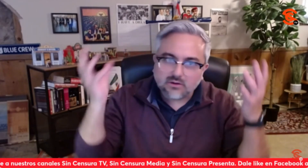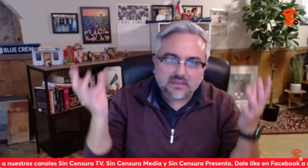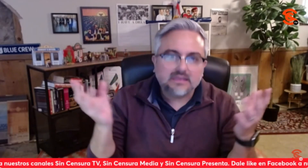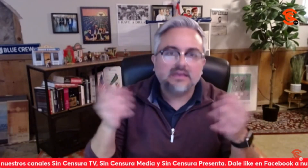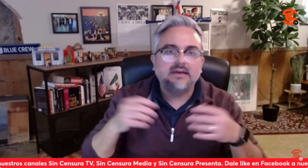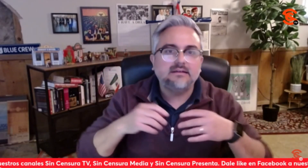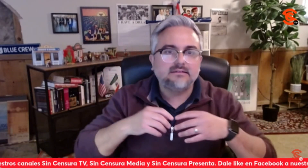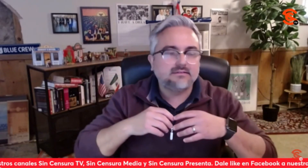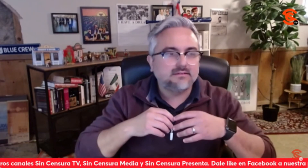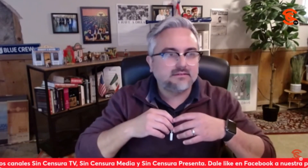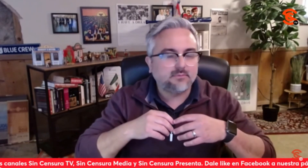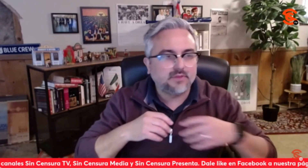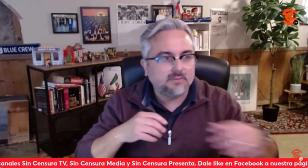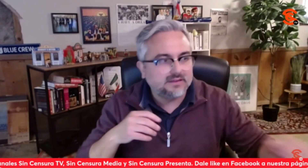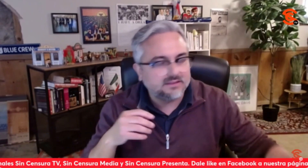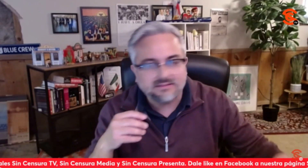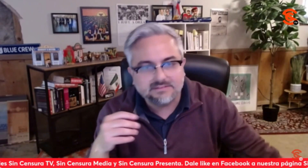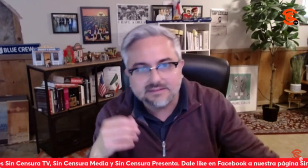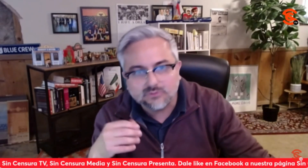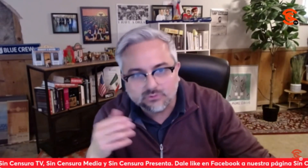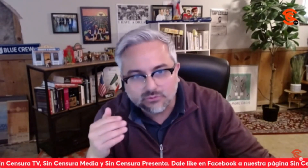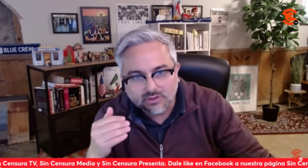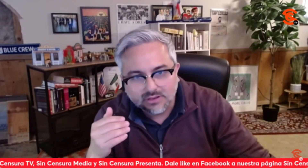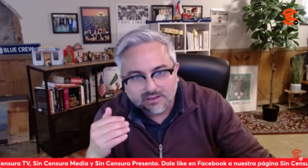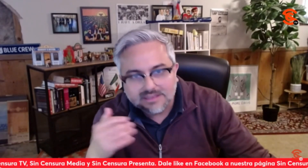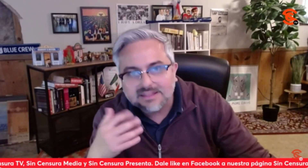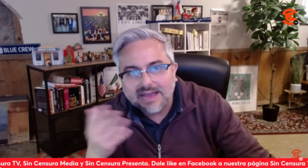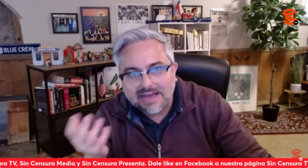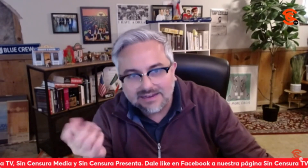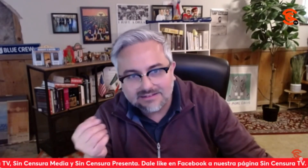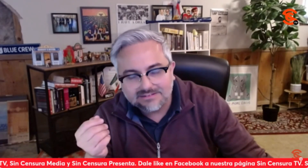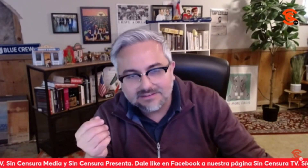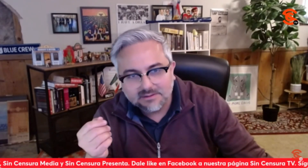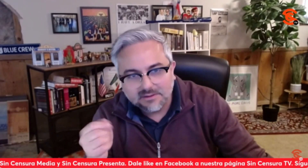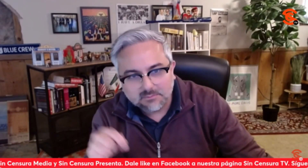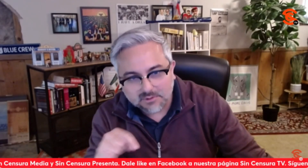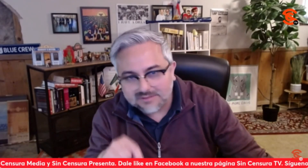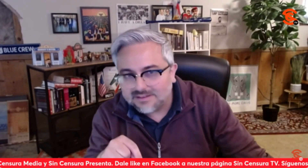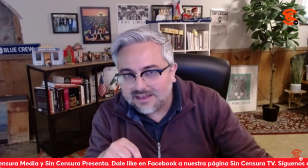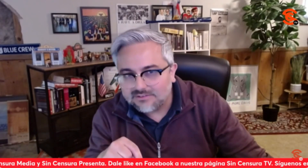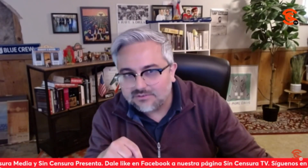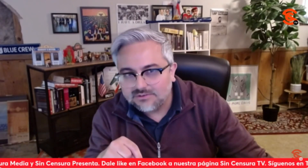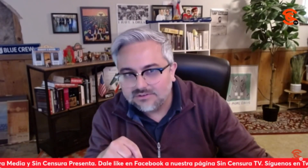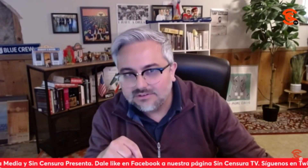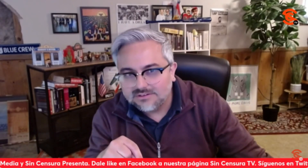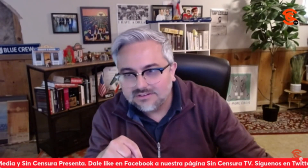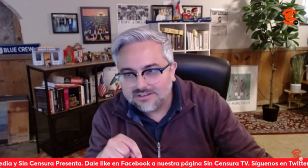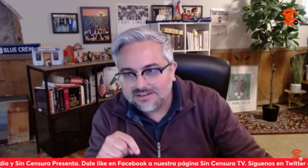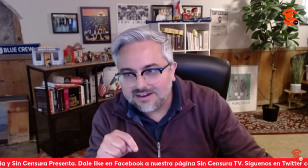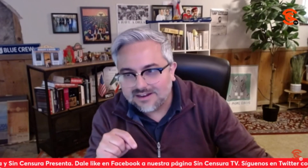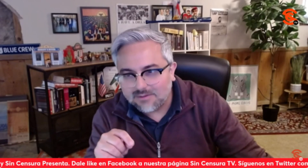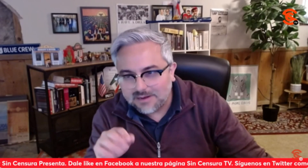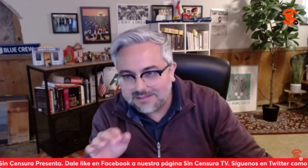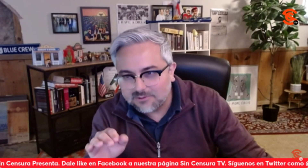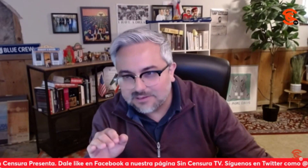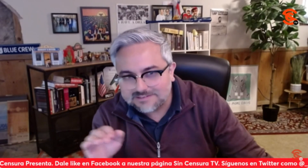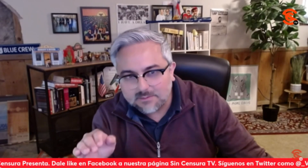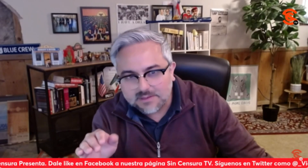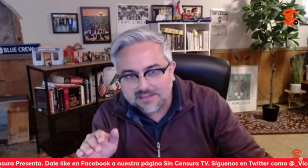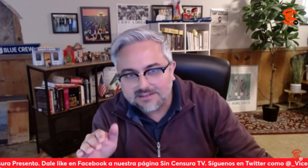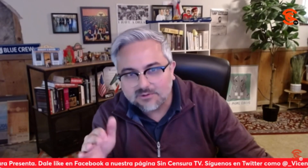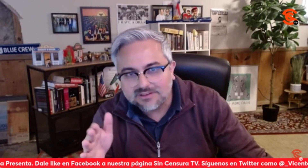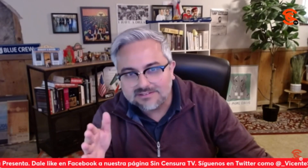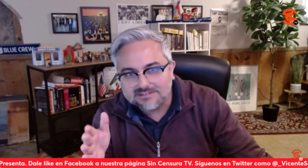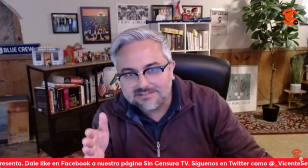de ideologías, se puede hablar de distintos ideales, pero en este caso, en el hablar de lo que